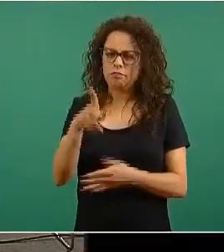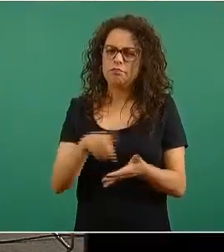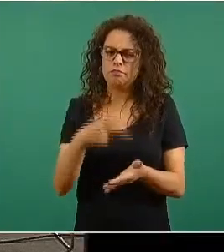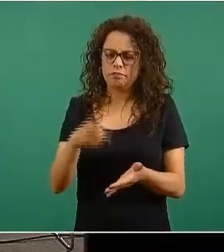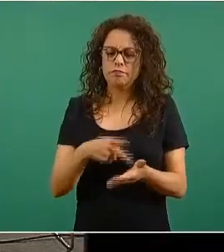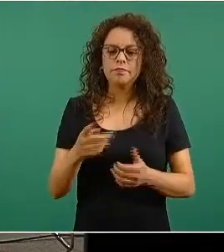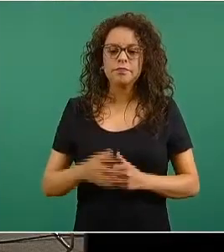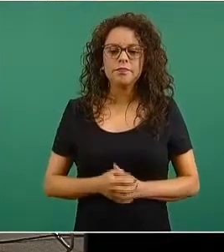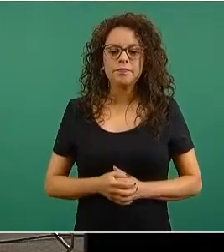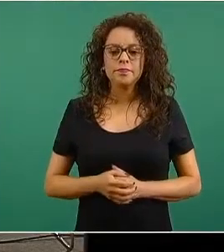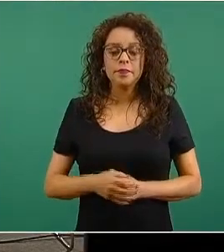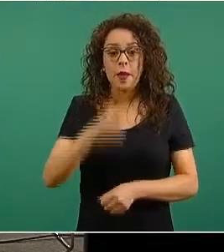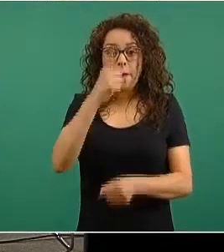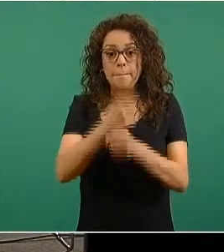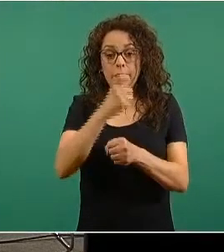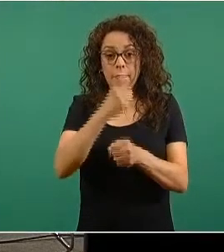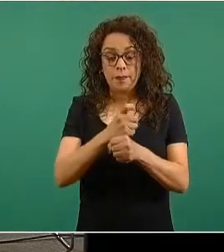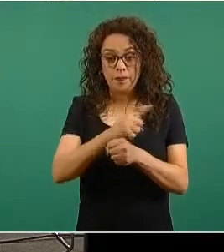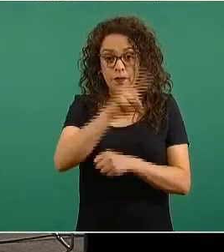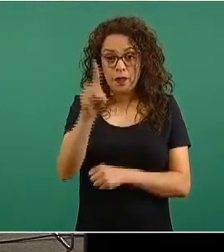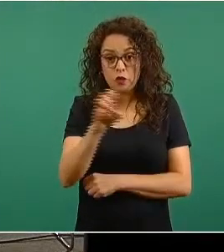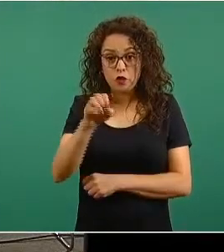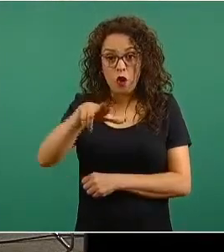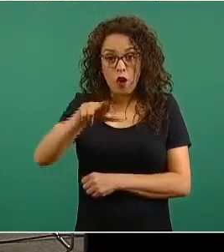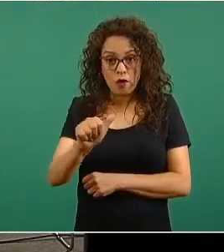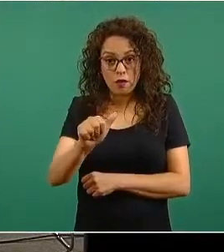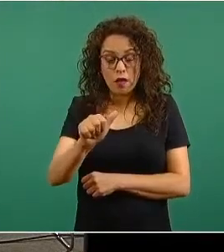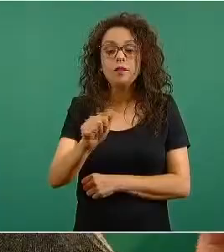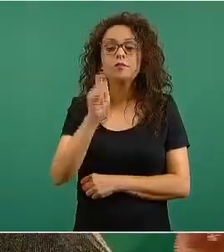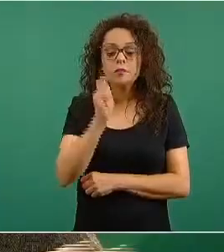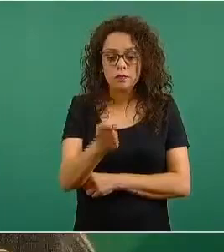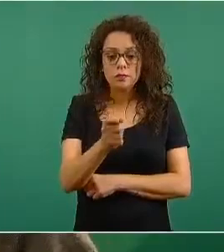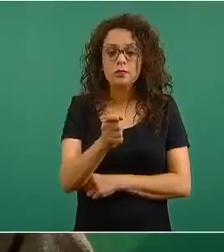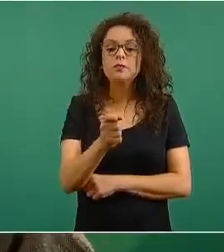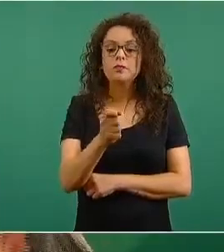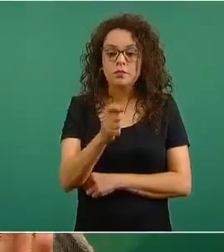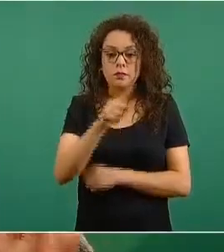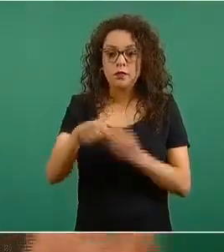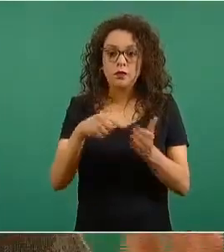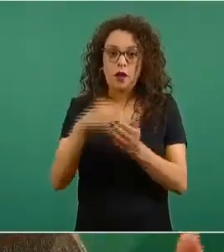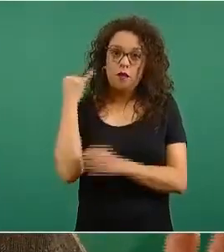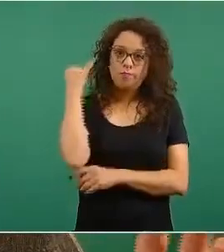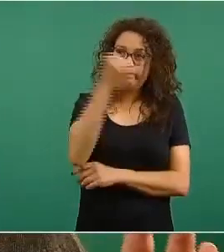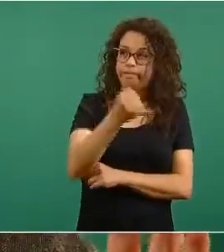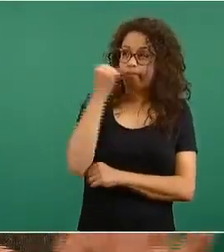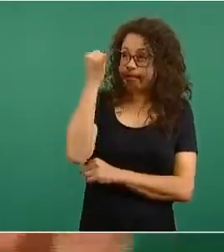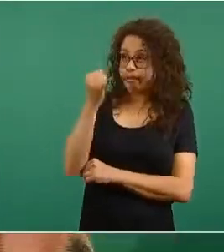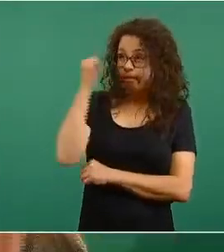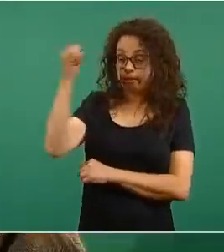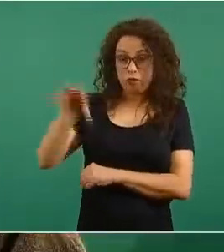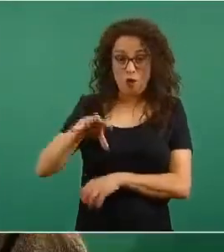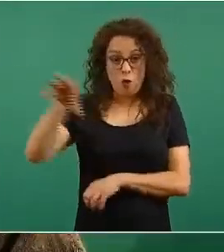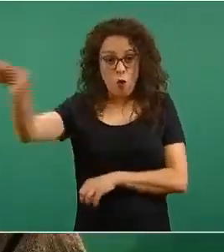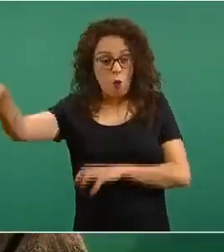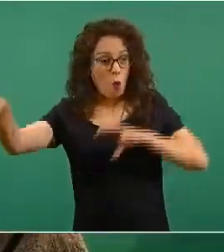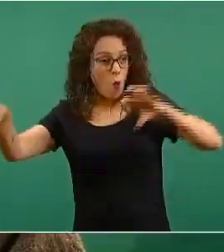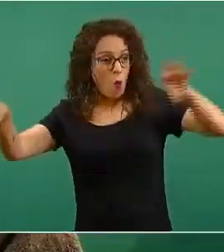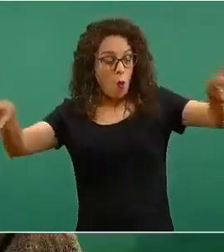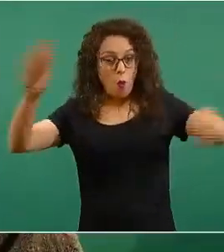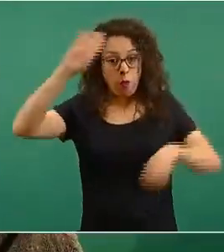zona es las zonas rurales dispersas, la segunda zona son las